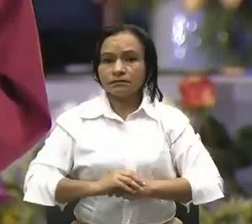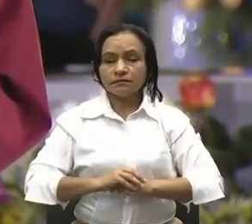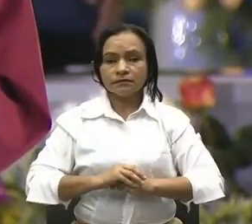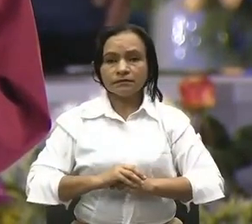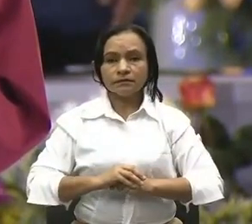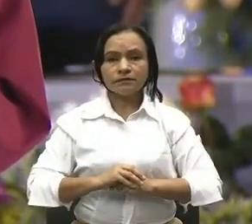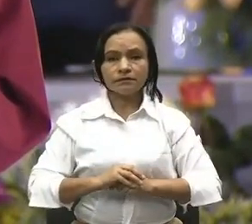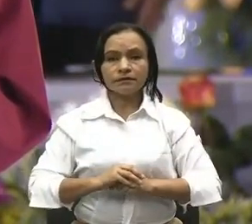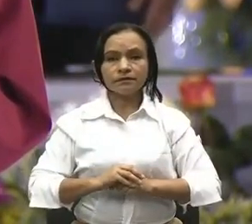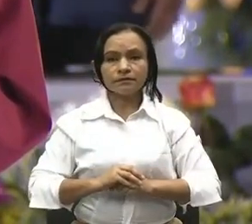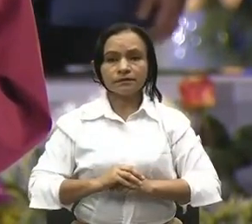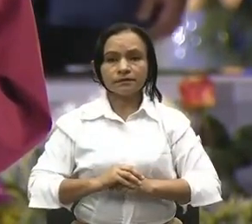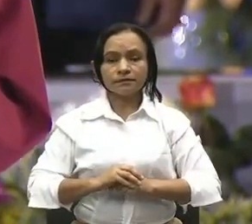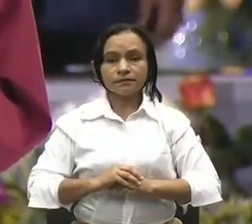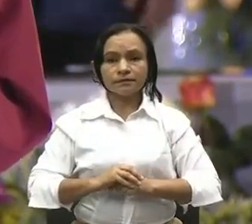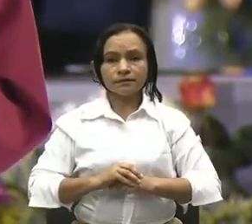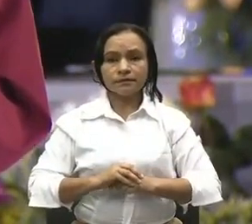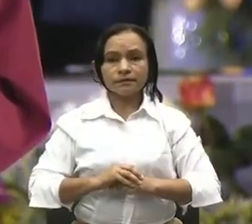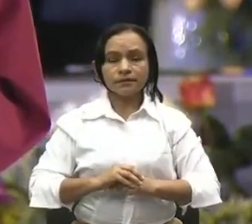Y